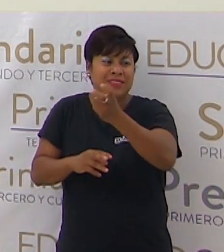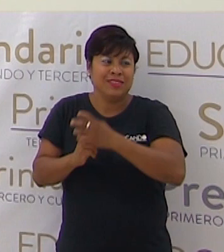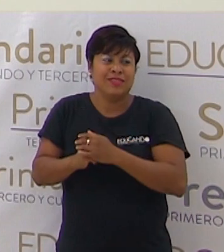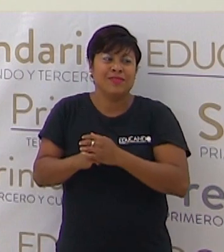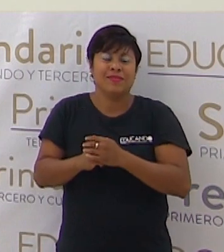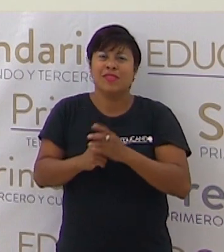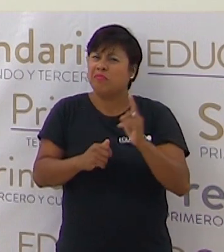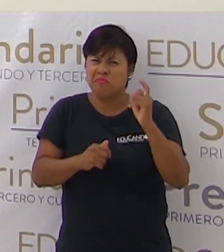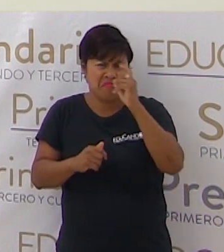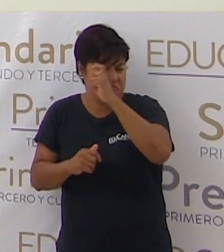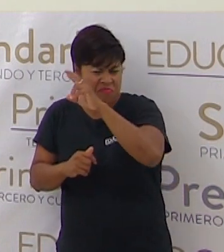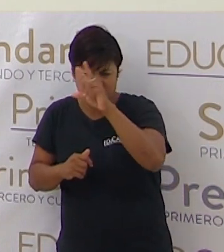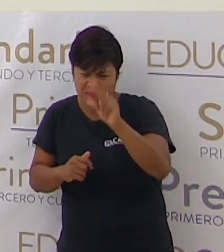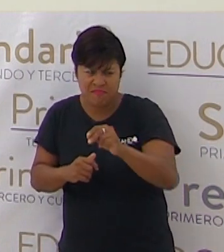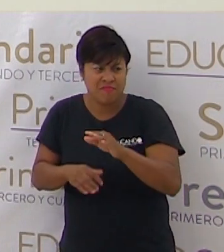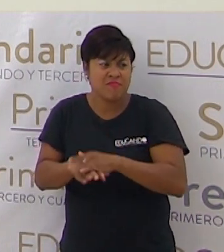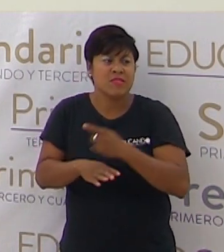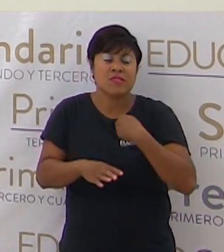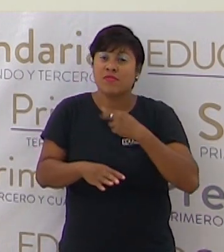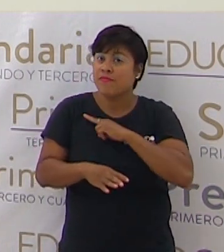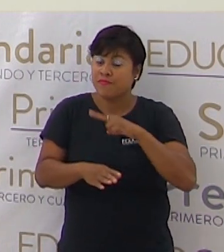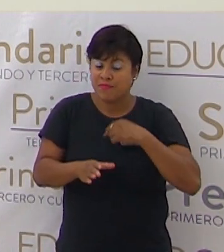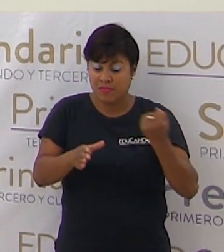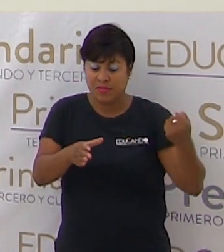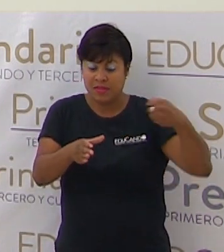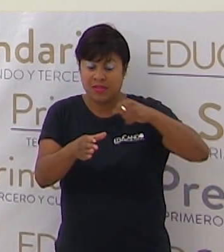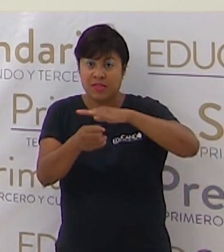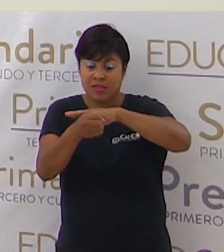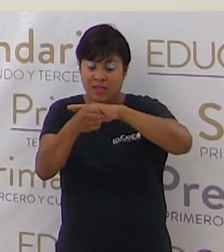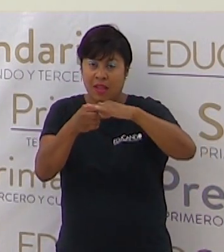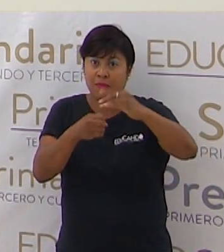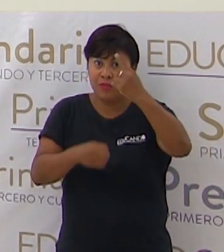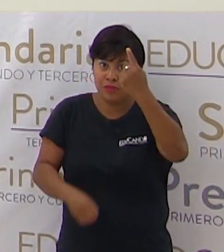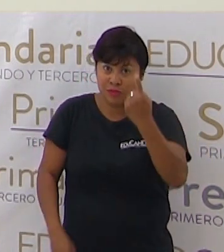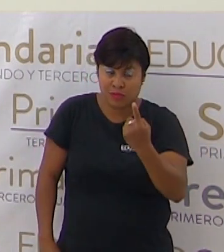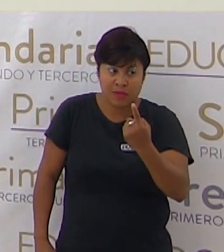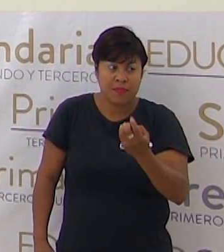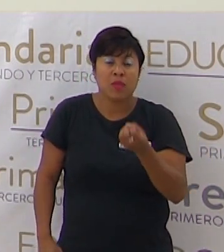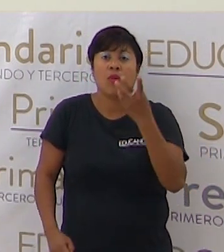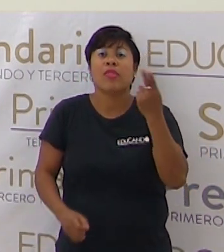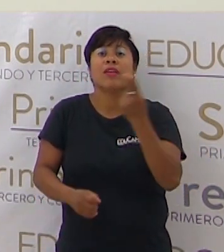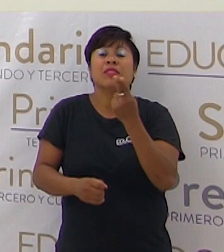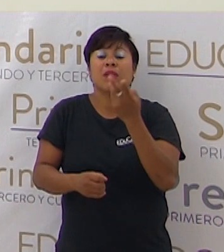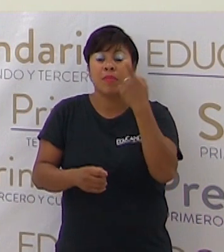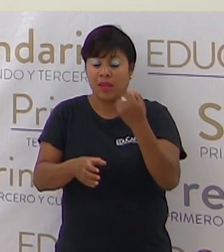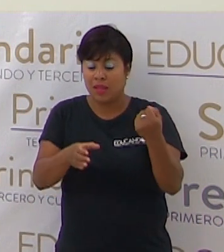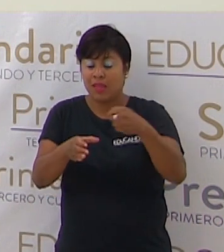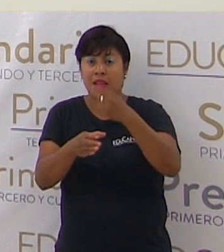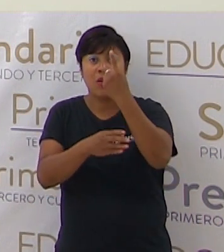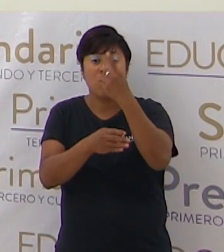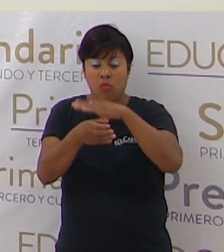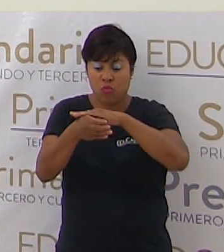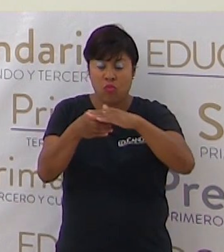¡Oh! Bueno, no es tan difícil. ¿Por qué? Porque ya llenamos una, recuérdalo. ¿Cuánto necesitamos para llenar